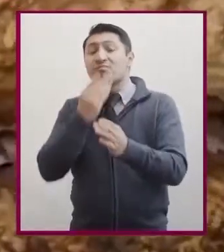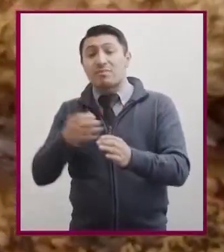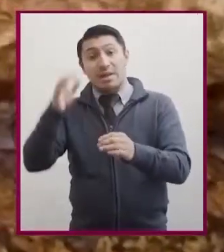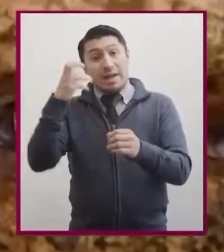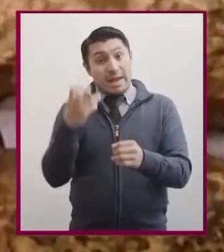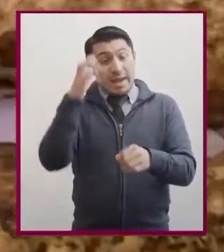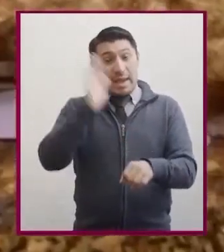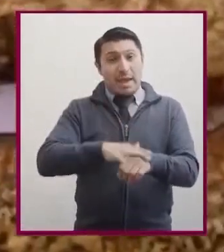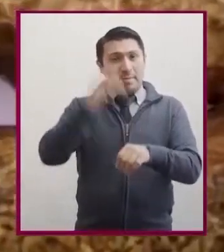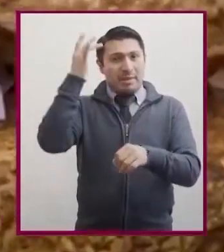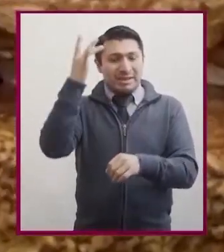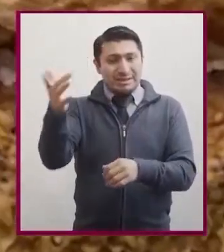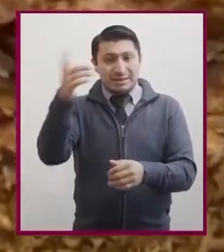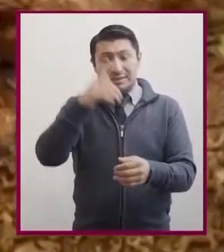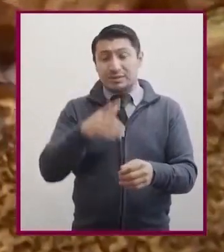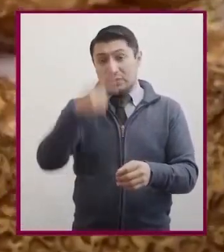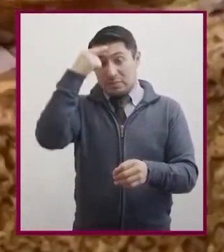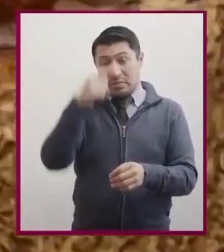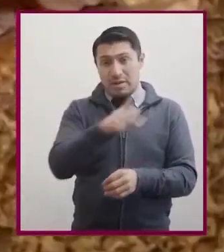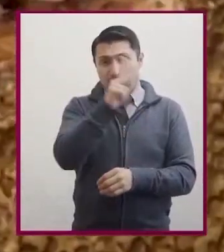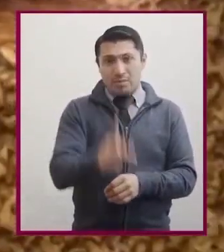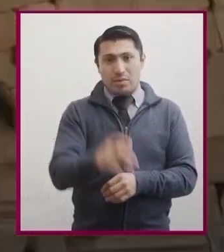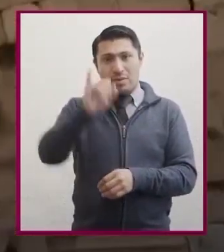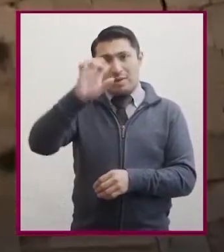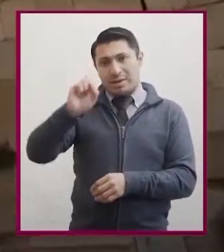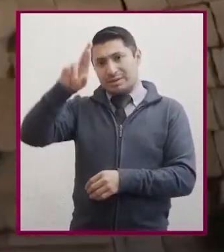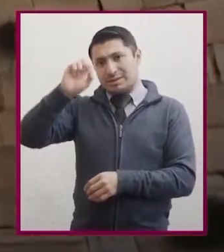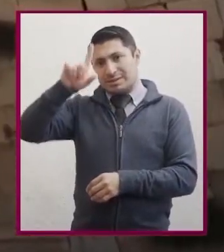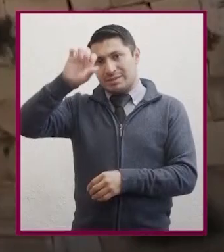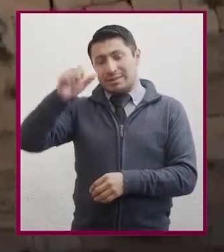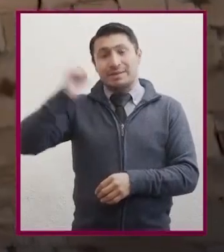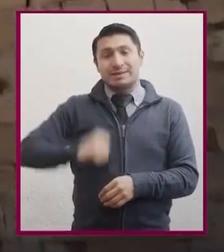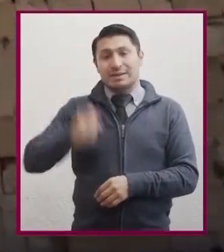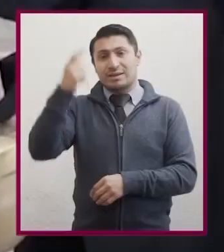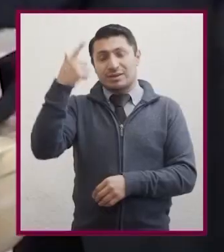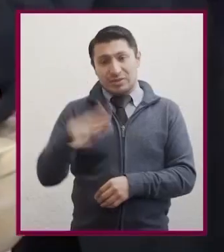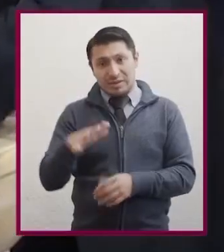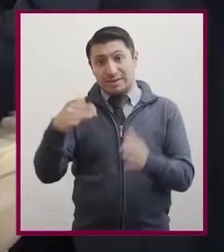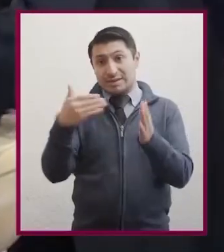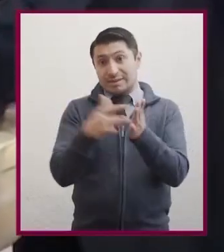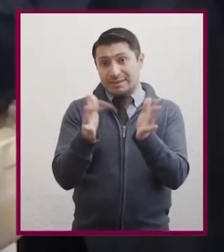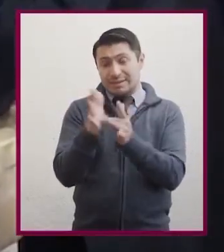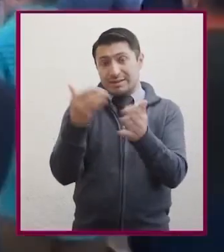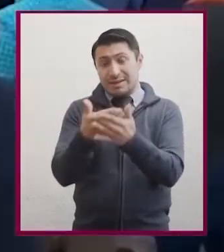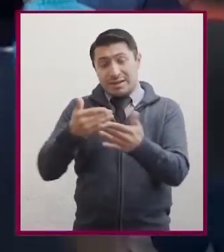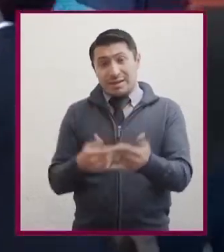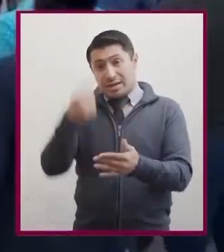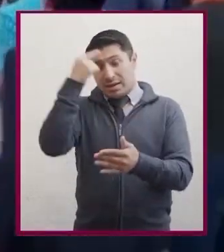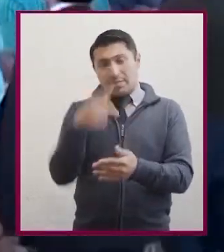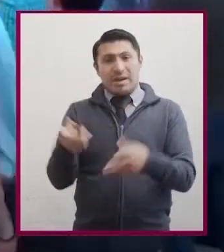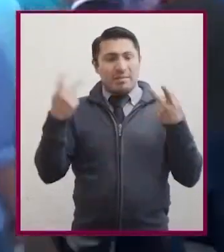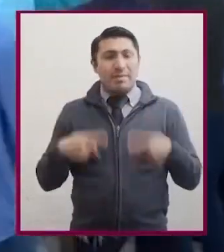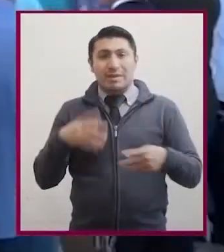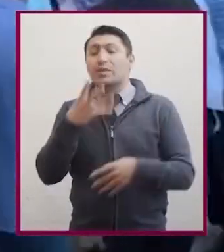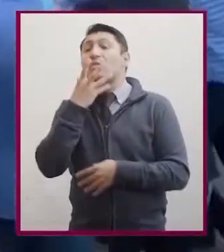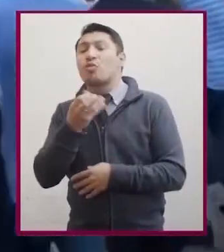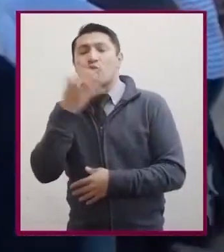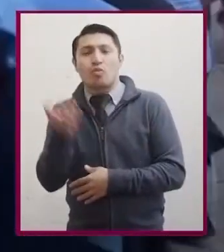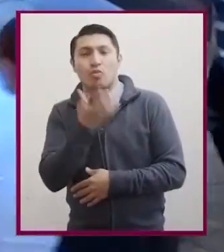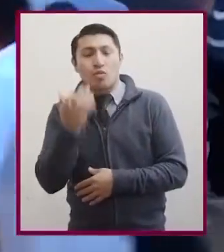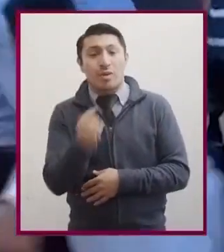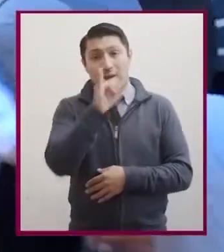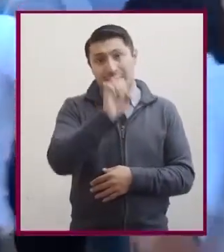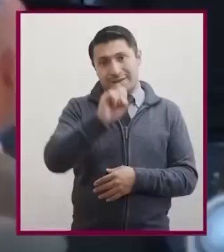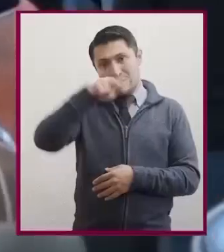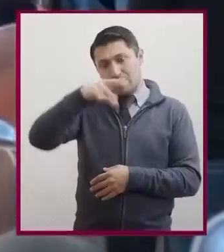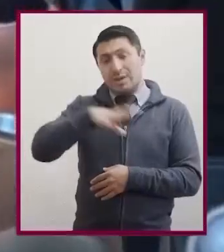santuario principal del pueblo de Israel desde el siglo X antes de Cristo. Para los ortodoxos judíos y los sionistas, aquí está